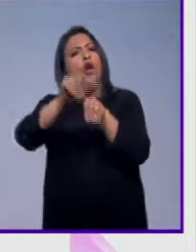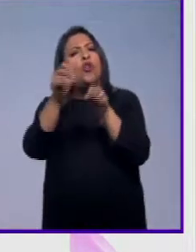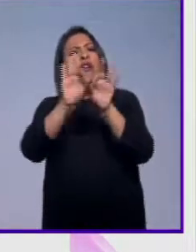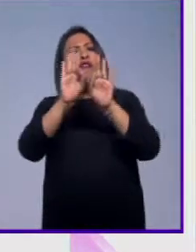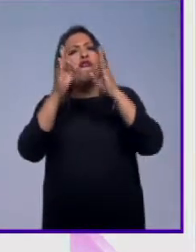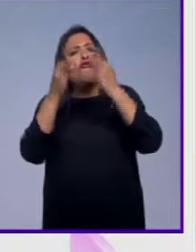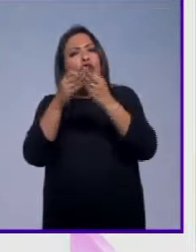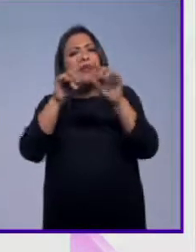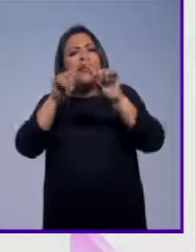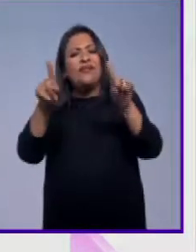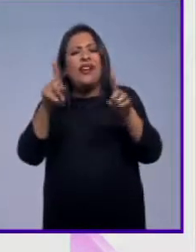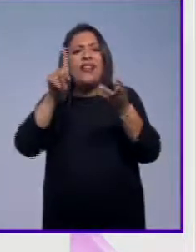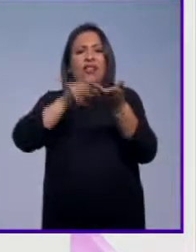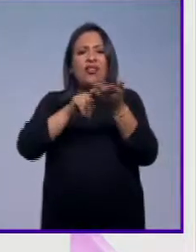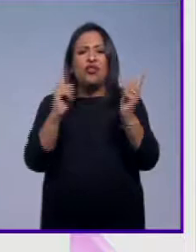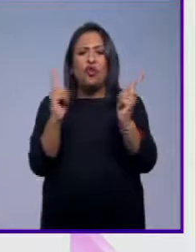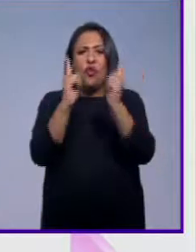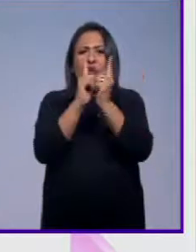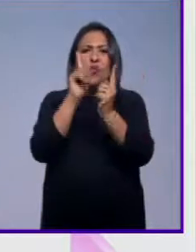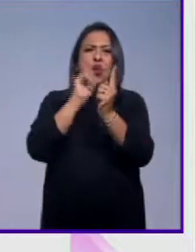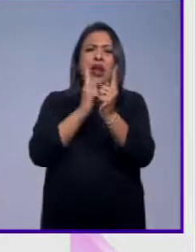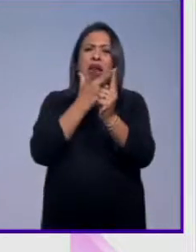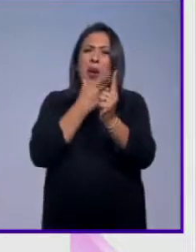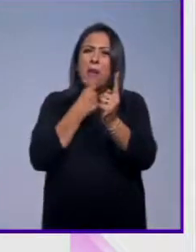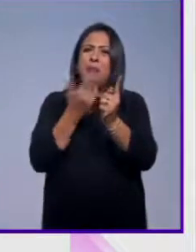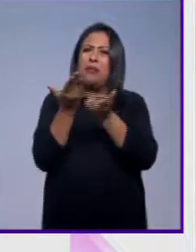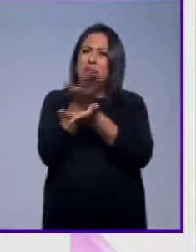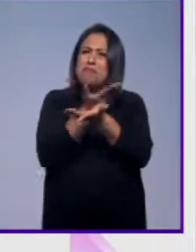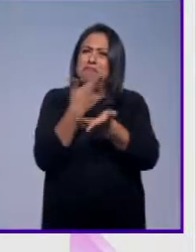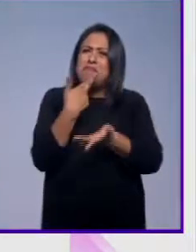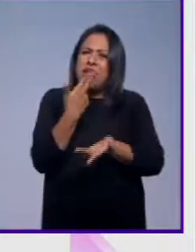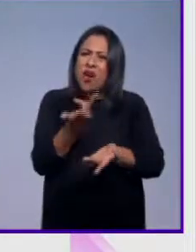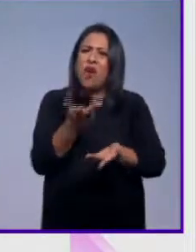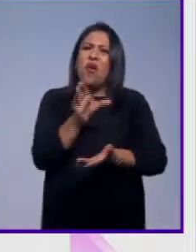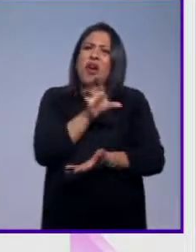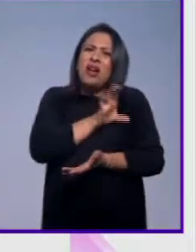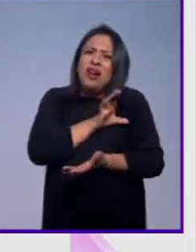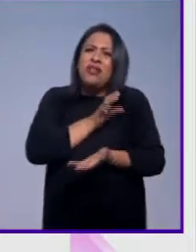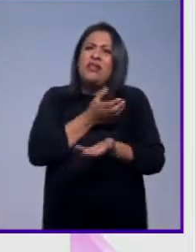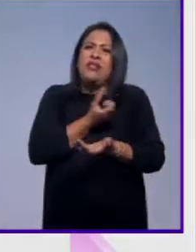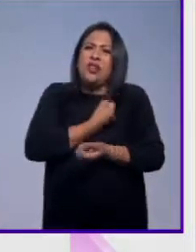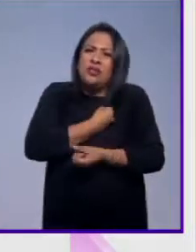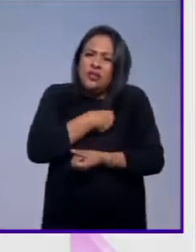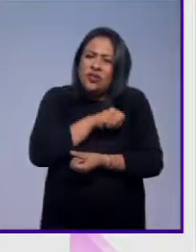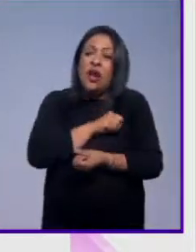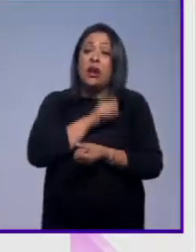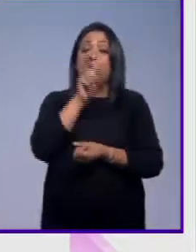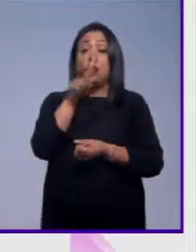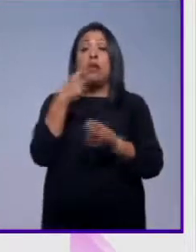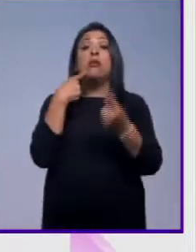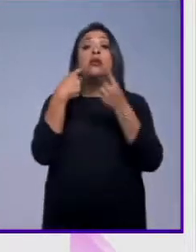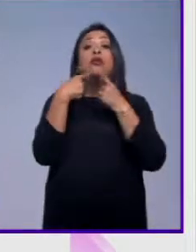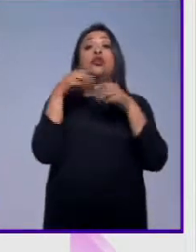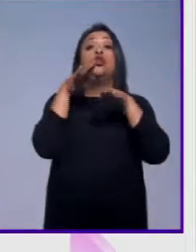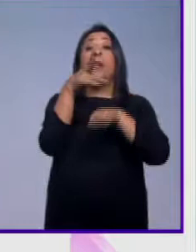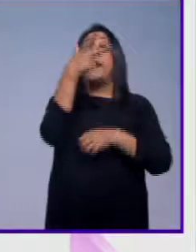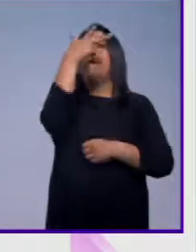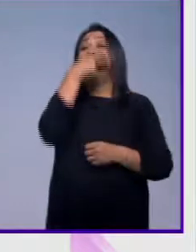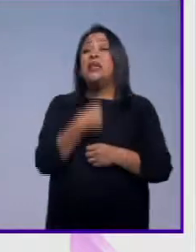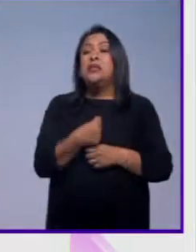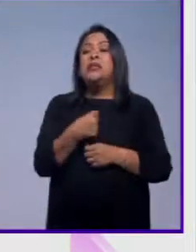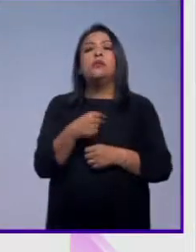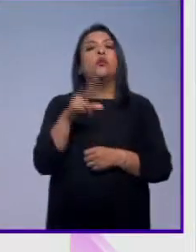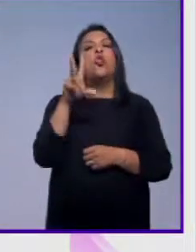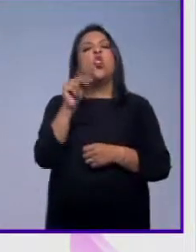las relaciones entre hombres y mujeres sean mucho más afectivas más sanas y la discusión sobre el machismo no sea